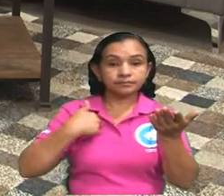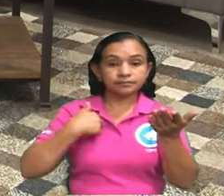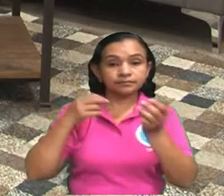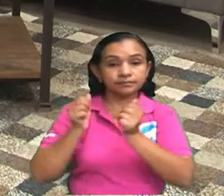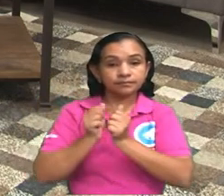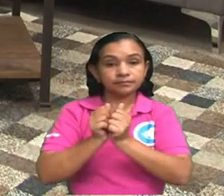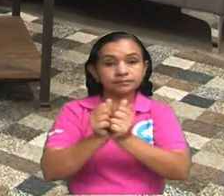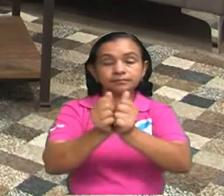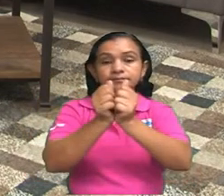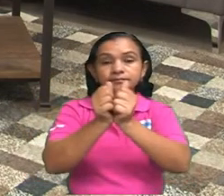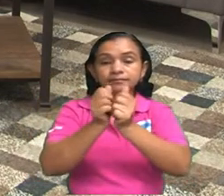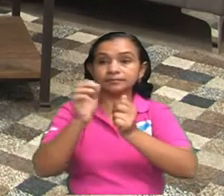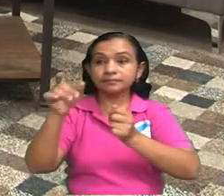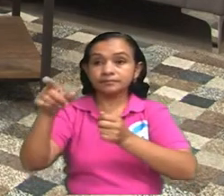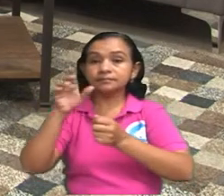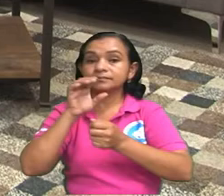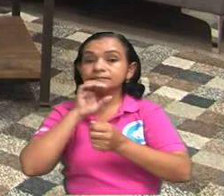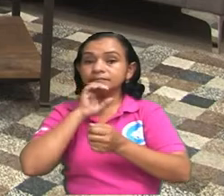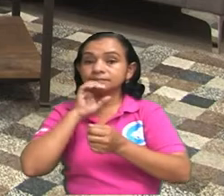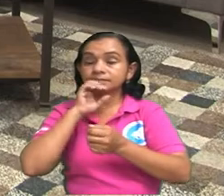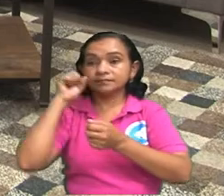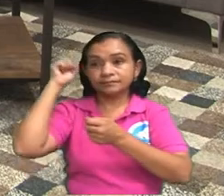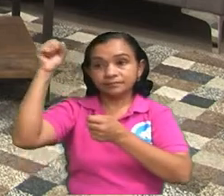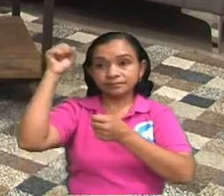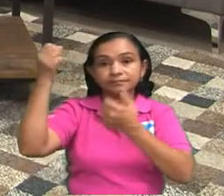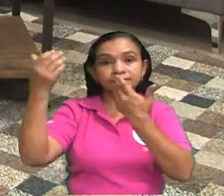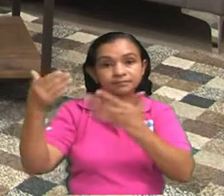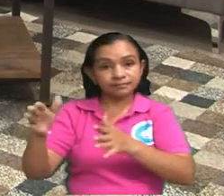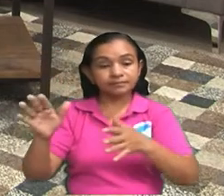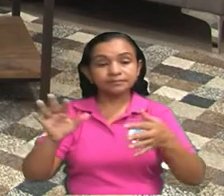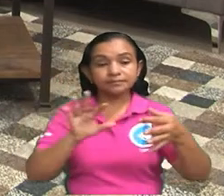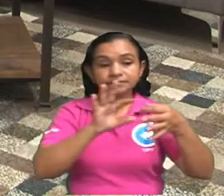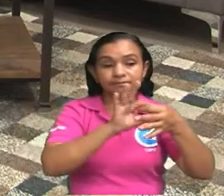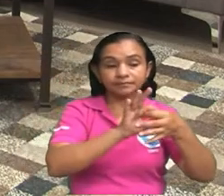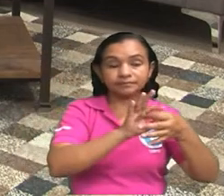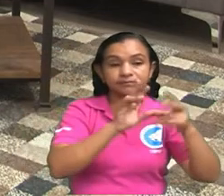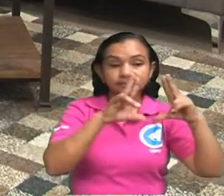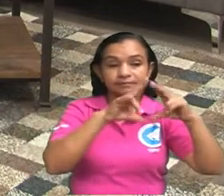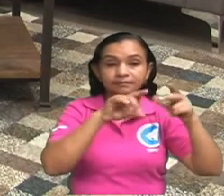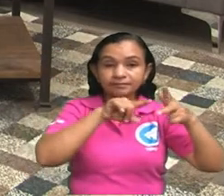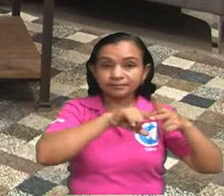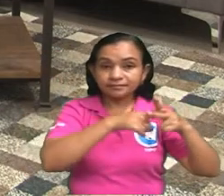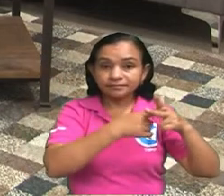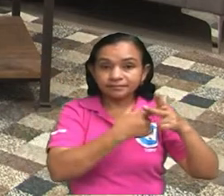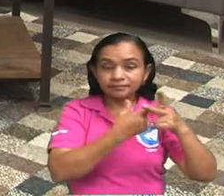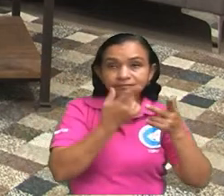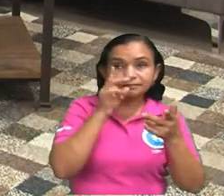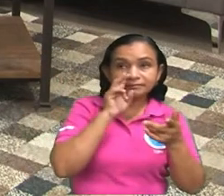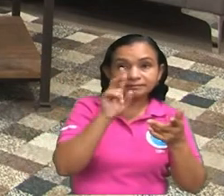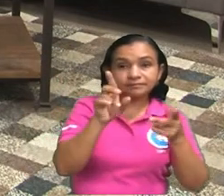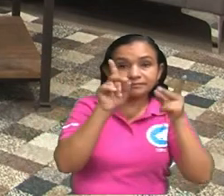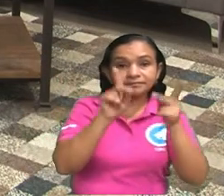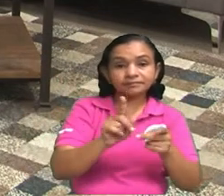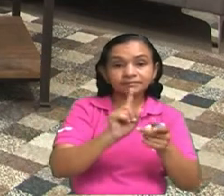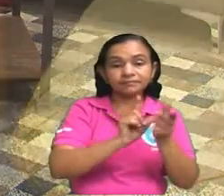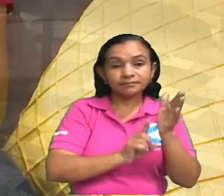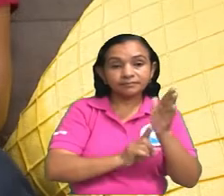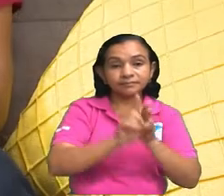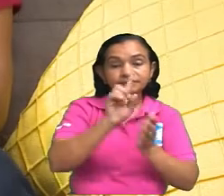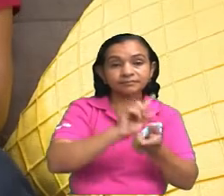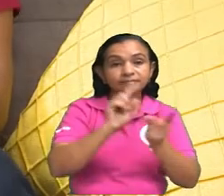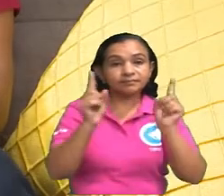acompañar a la revolución cubana que ya había triunfado. ¿Cómo se da ese contexto y lo que significa para los revolucionarios y para la generación de esa